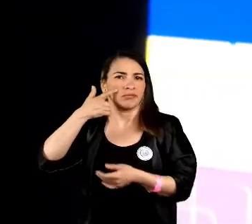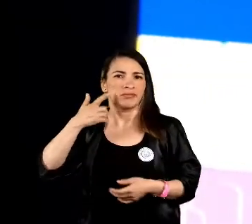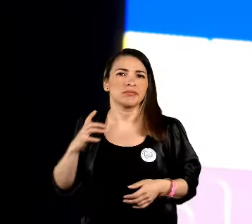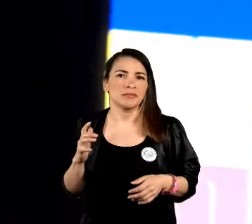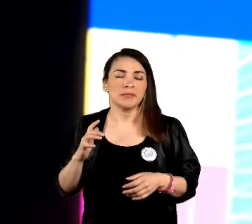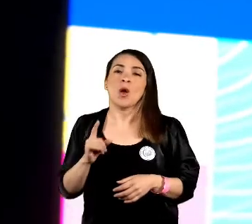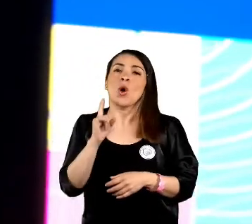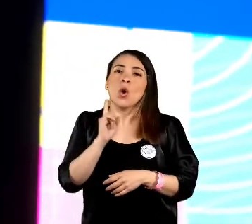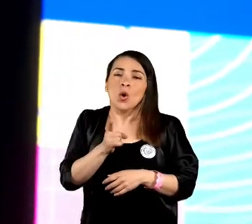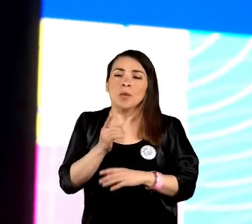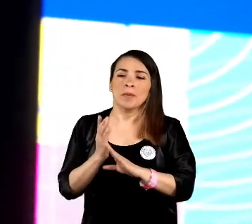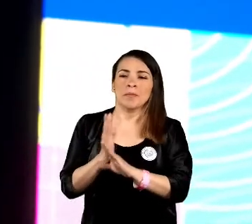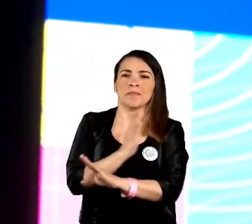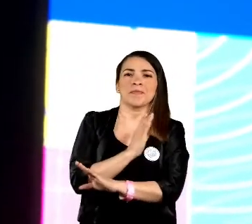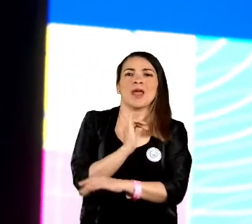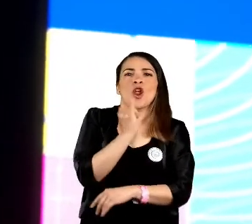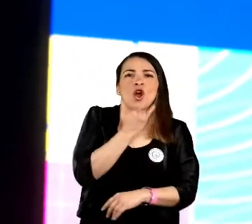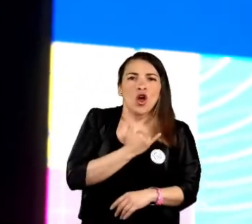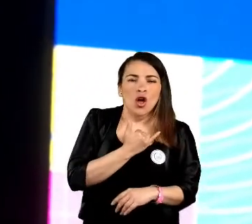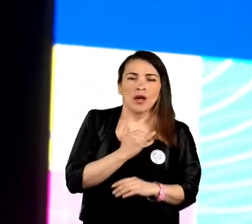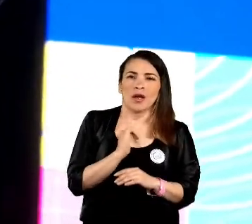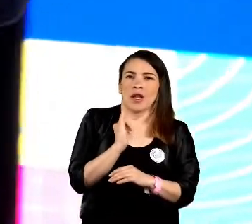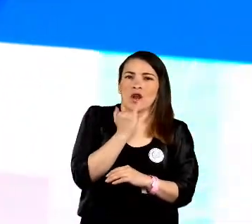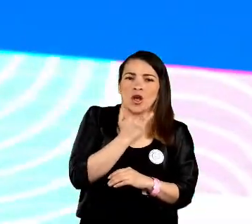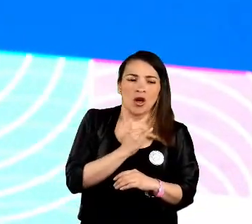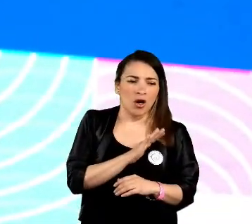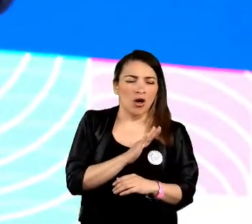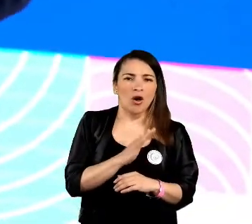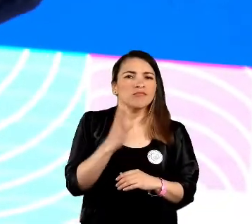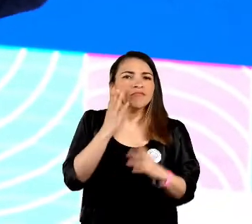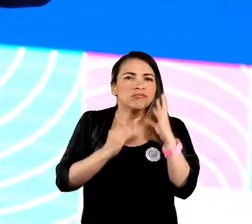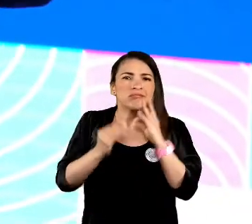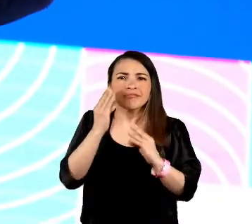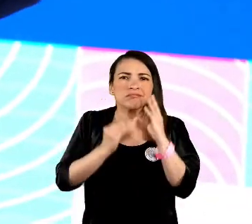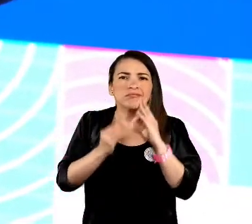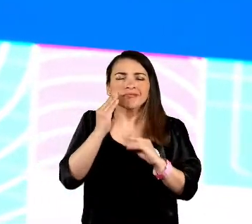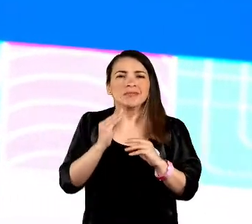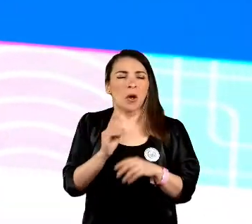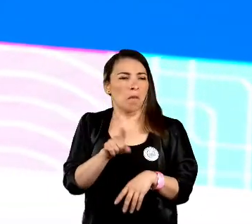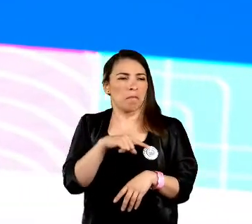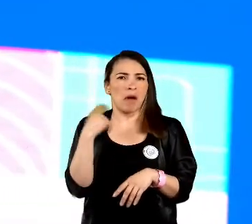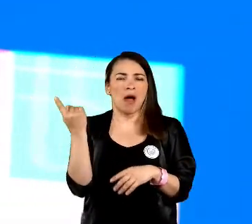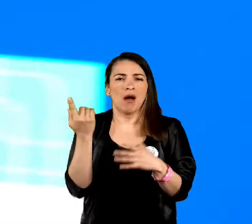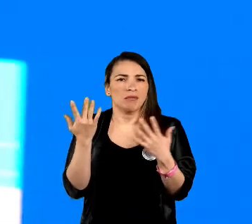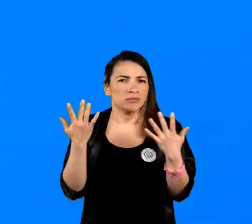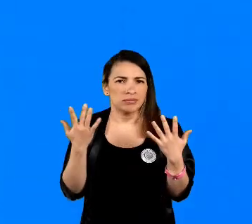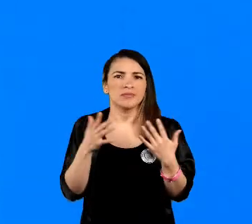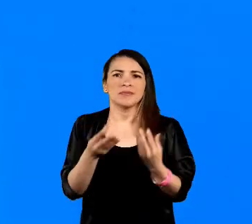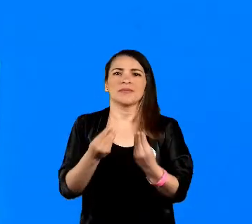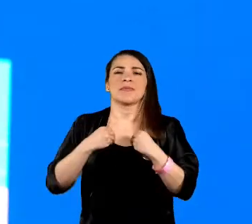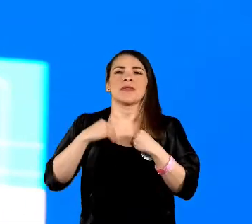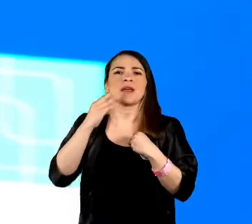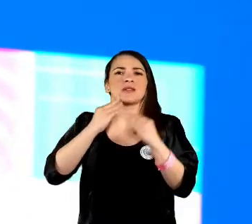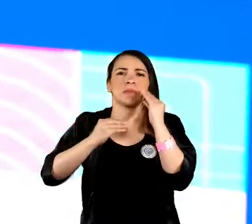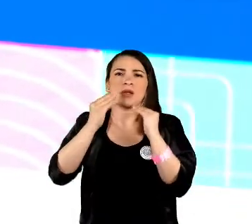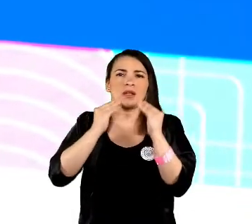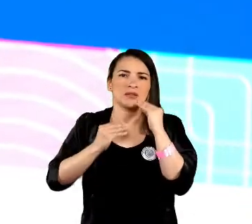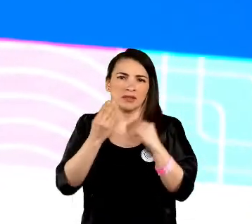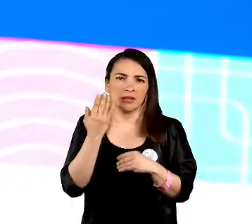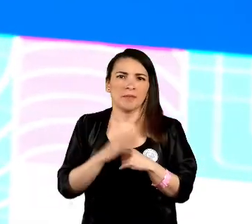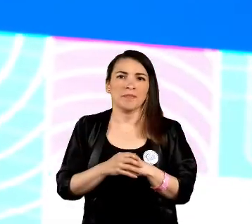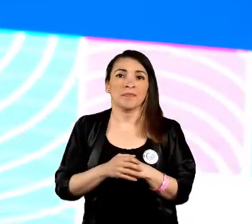videojuegos experiencia y de la experiencia esta ayuda a que escribes Esa pared